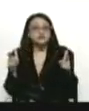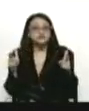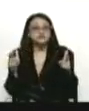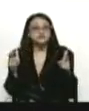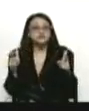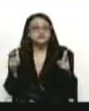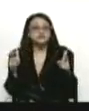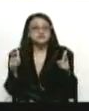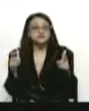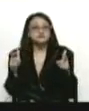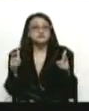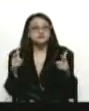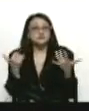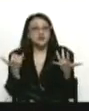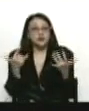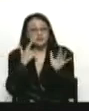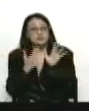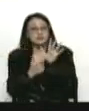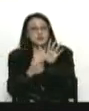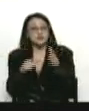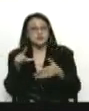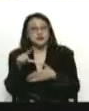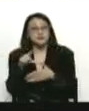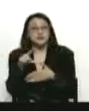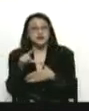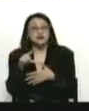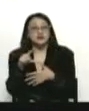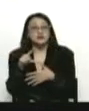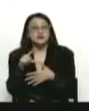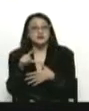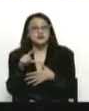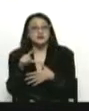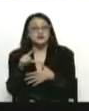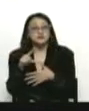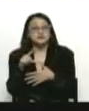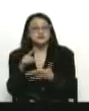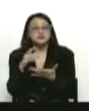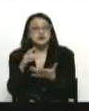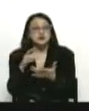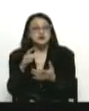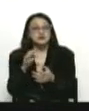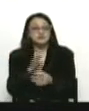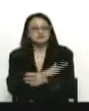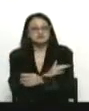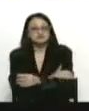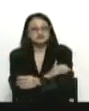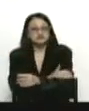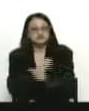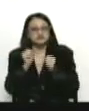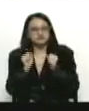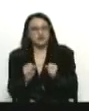que van a mostrar en América Latina fenómenos de la ultraderecha